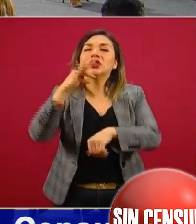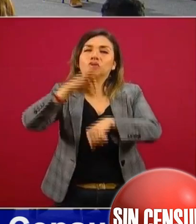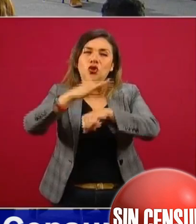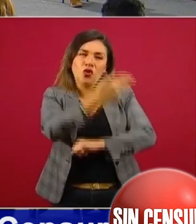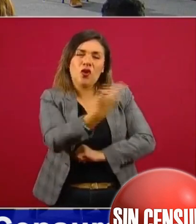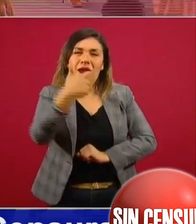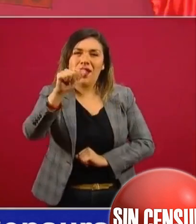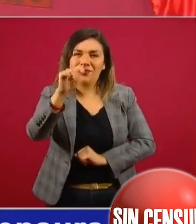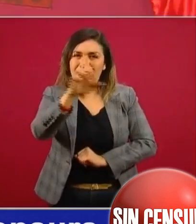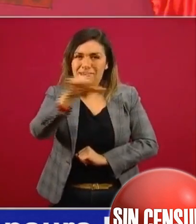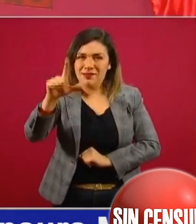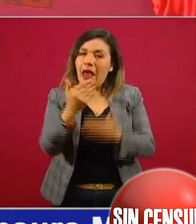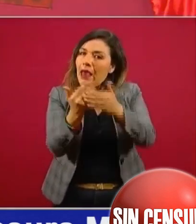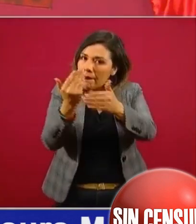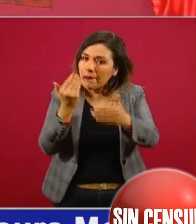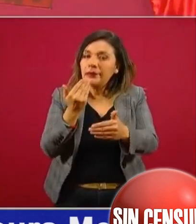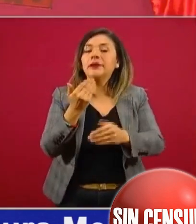Hugo,